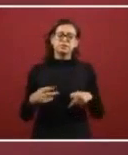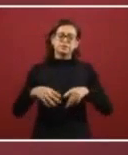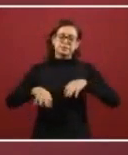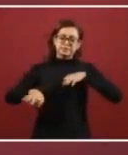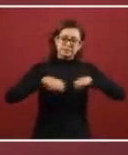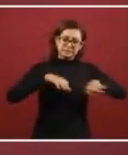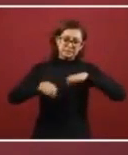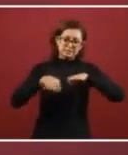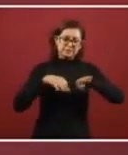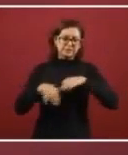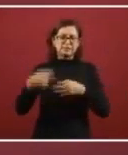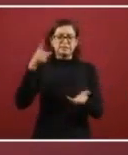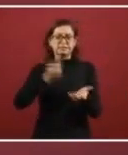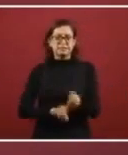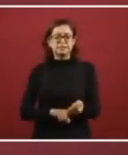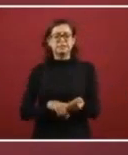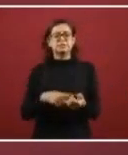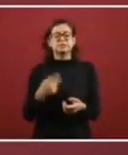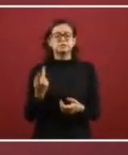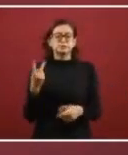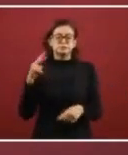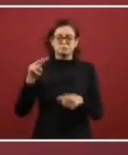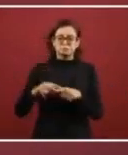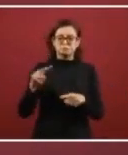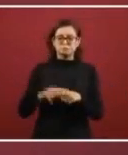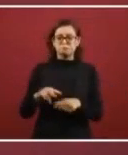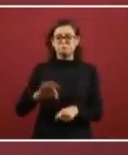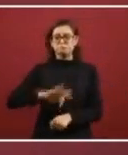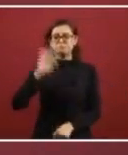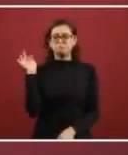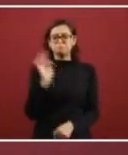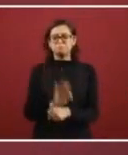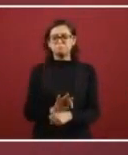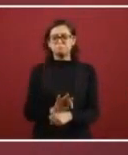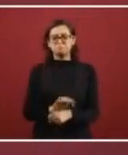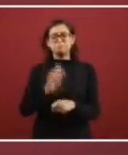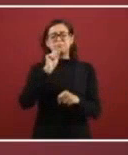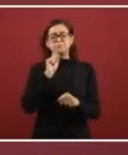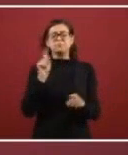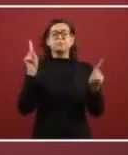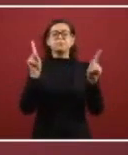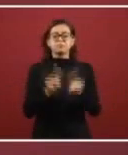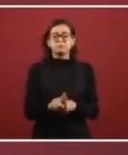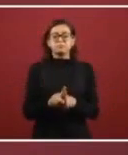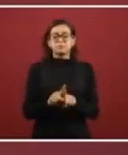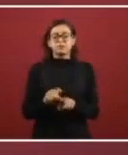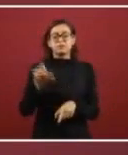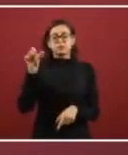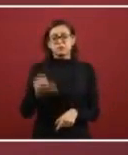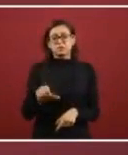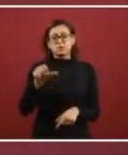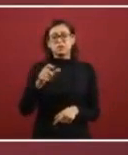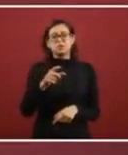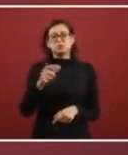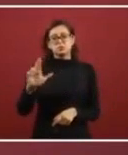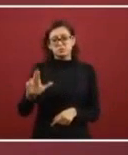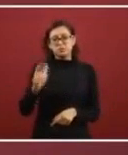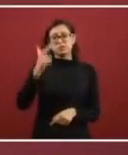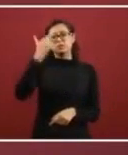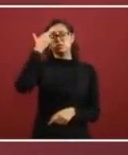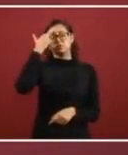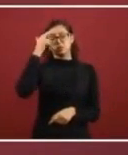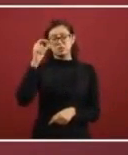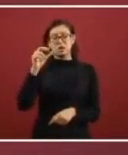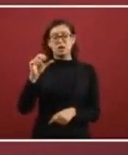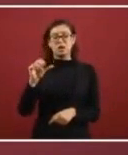en la Protección Civil, y también recordamos que a las 10 de la